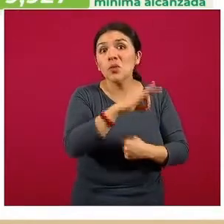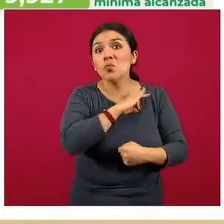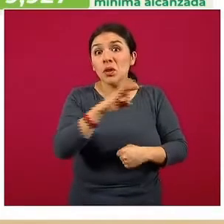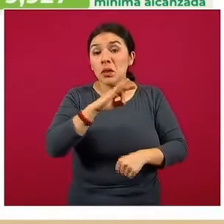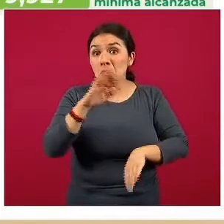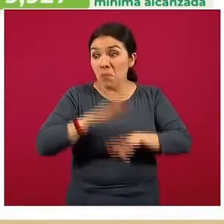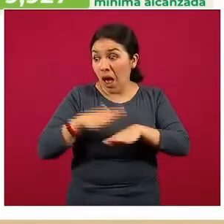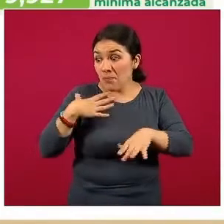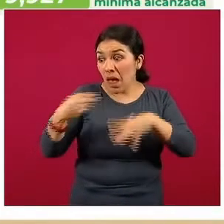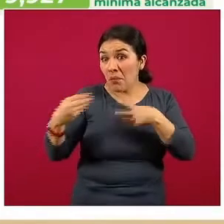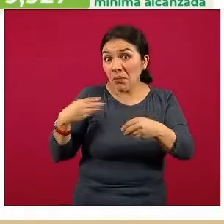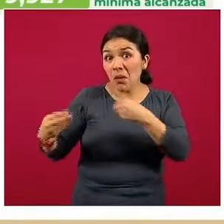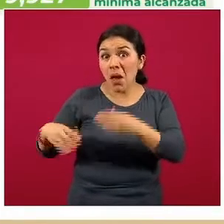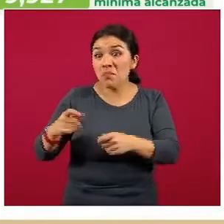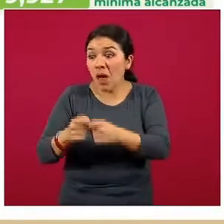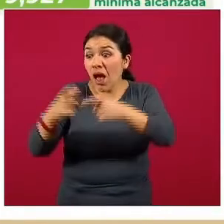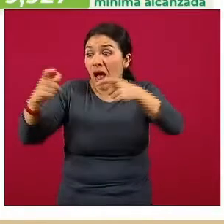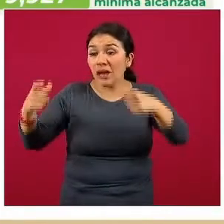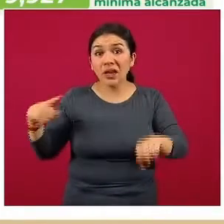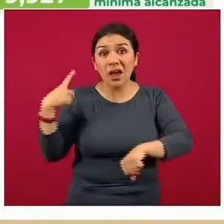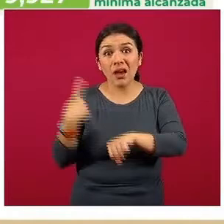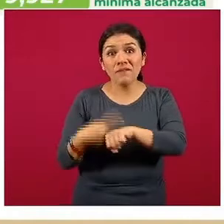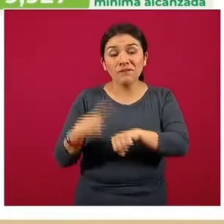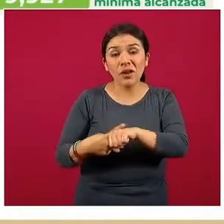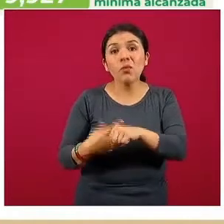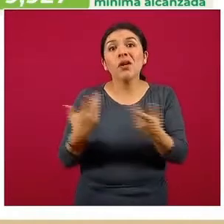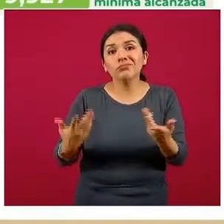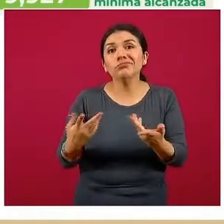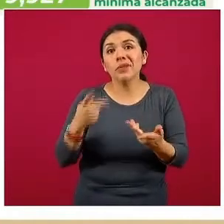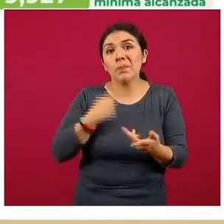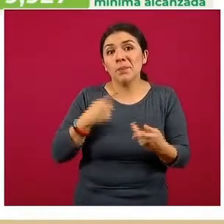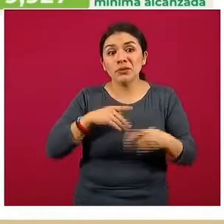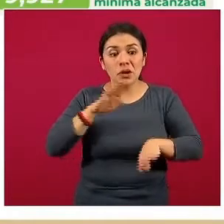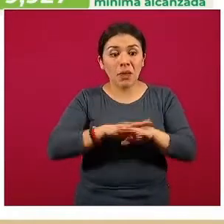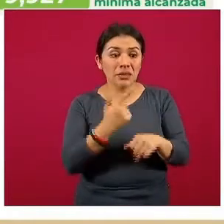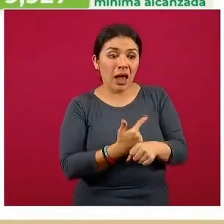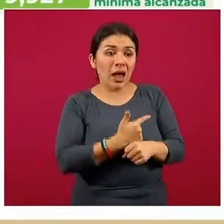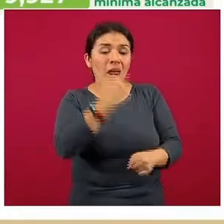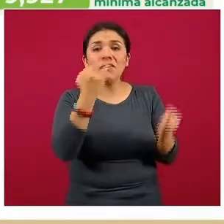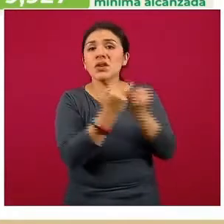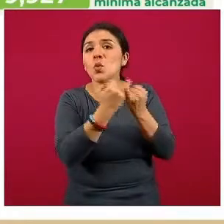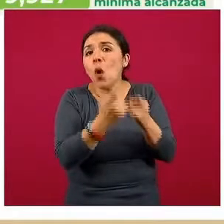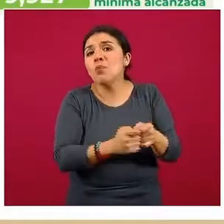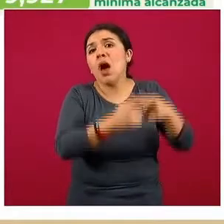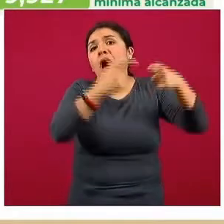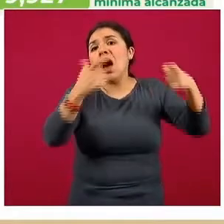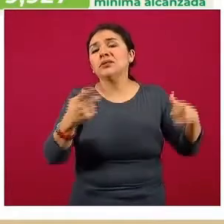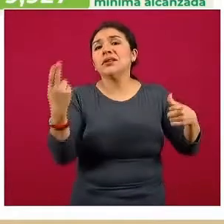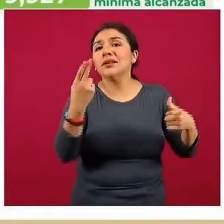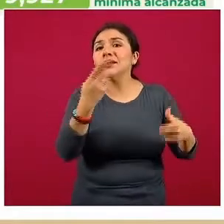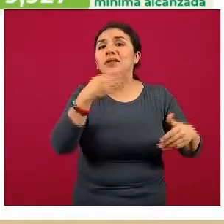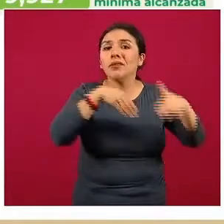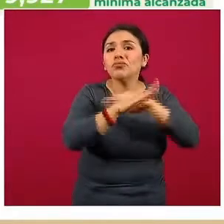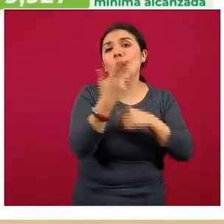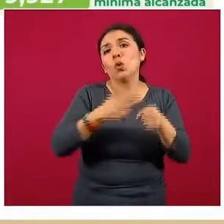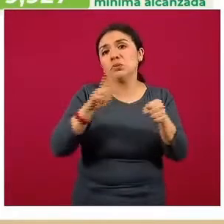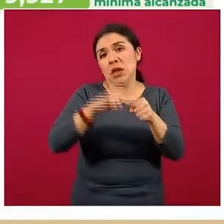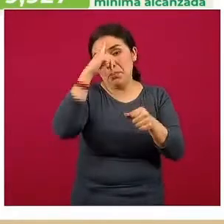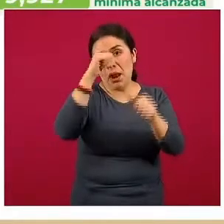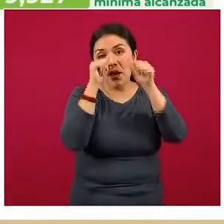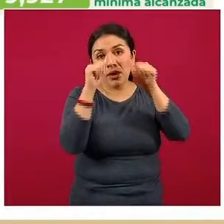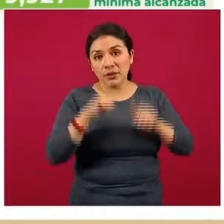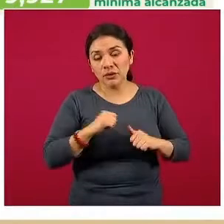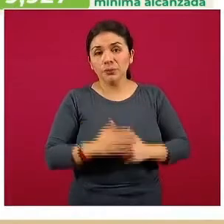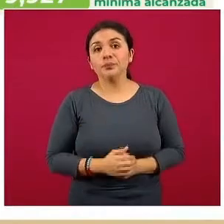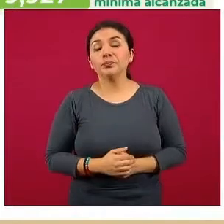la transmisión y se incrementan los casos, la proporción de personas que agravan también se incrementan y por lo tanto se requiere de una atención.